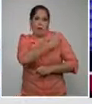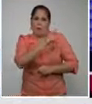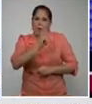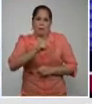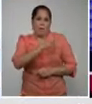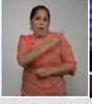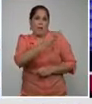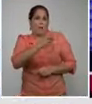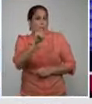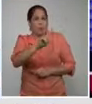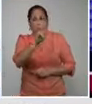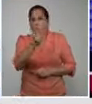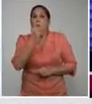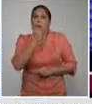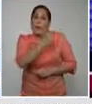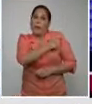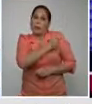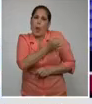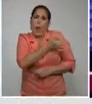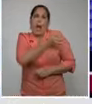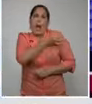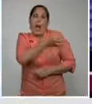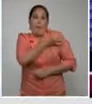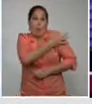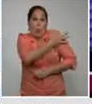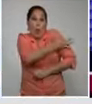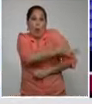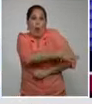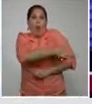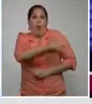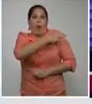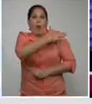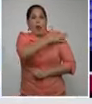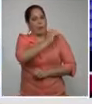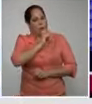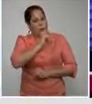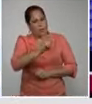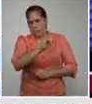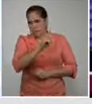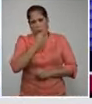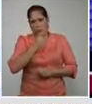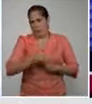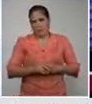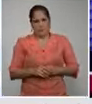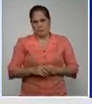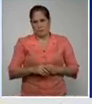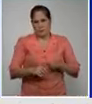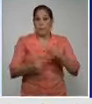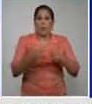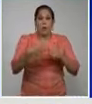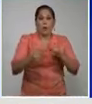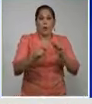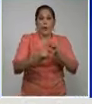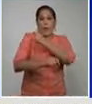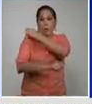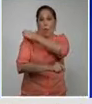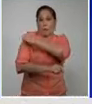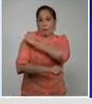tener un tatuaje pequeño, pero los grandes tatuajes en los dos deltoides están siendo considerados como criterios de exclusión. ¿Están